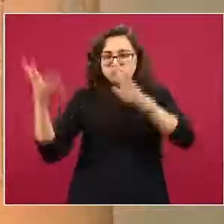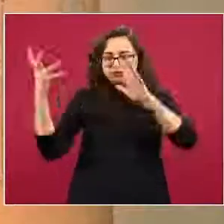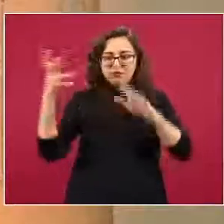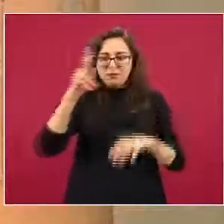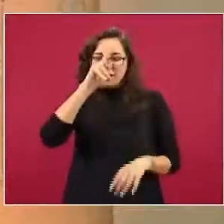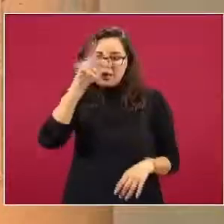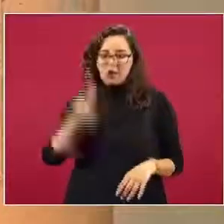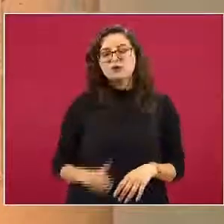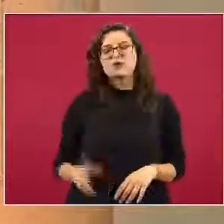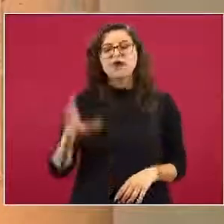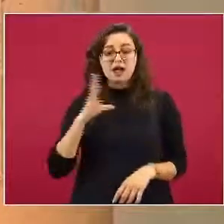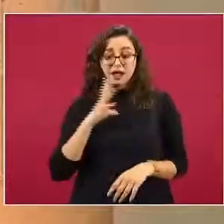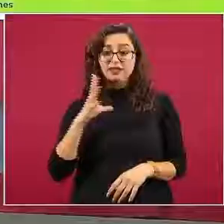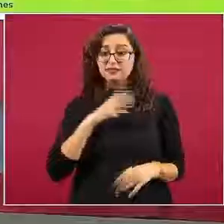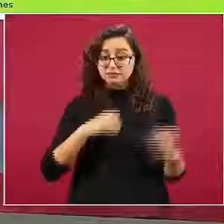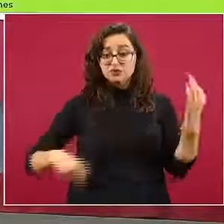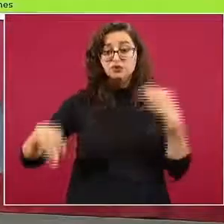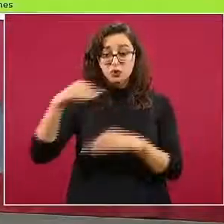La que sigue.